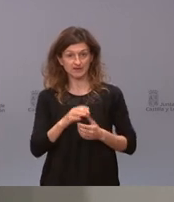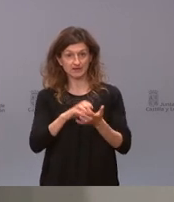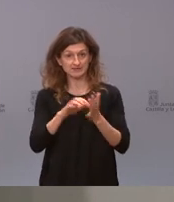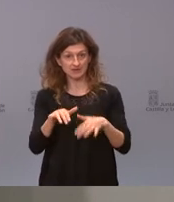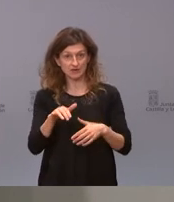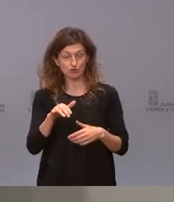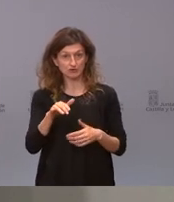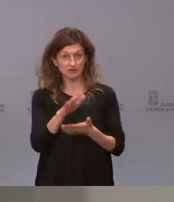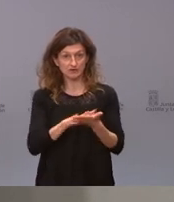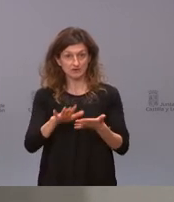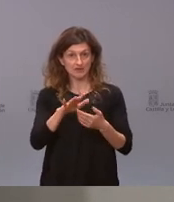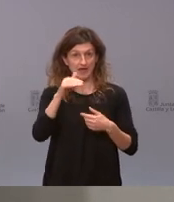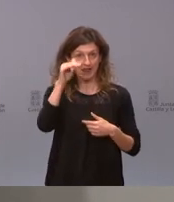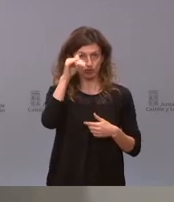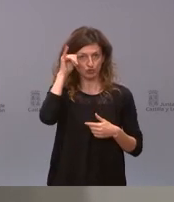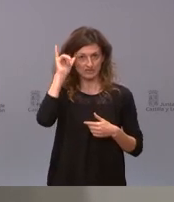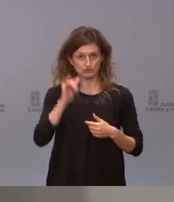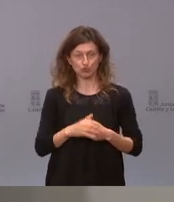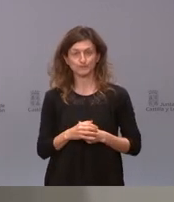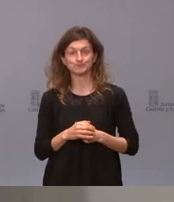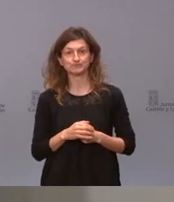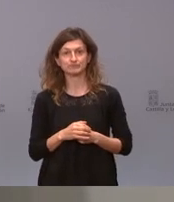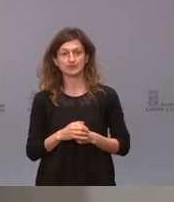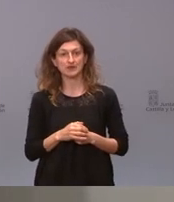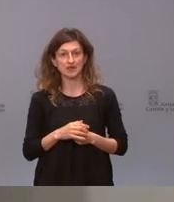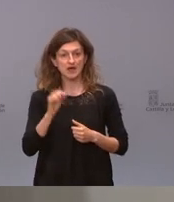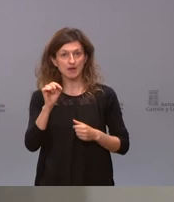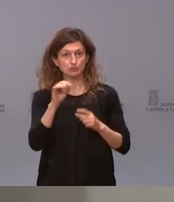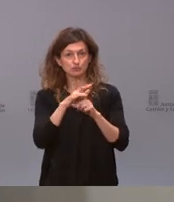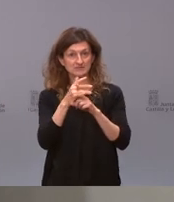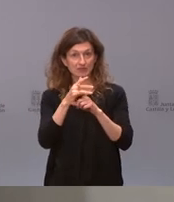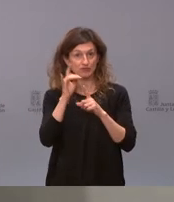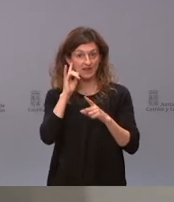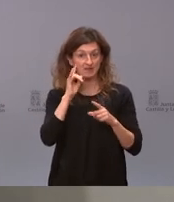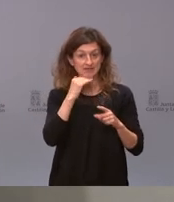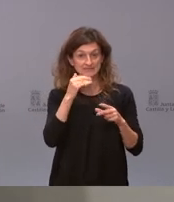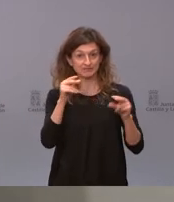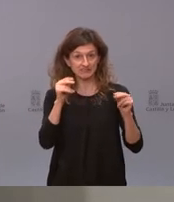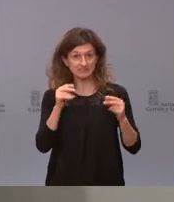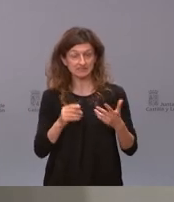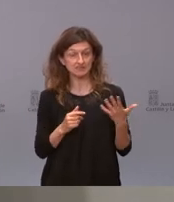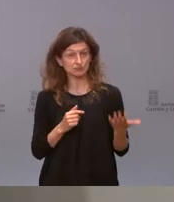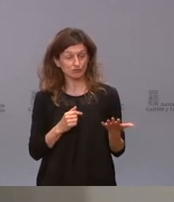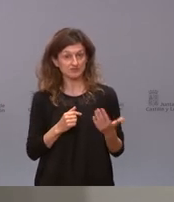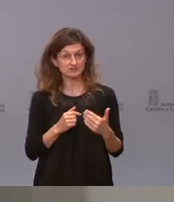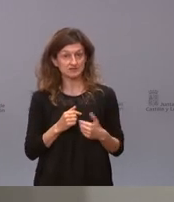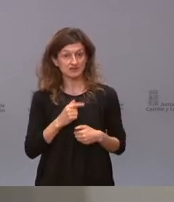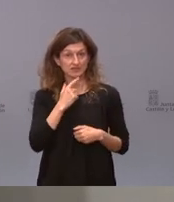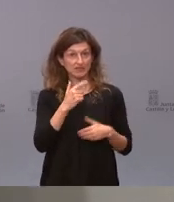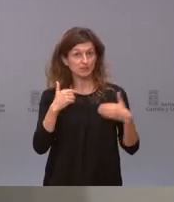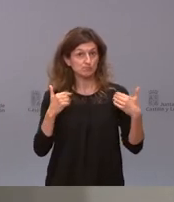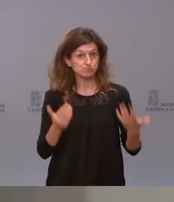riesgo y apunto de caer un estado de alarma con lo cual ahora mismo es muy pronto para